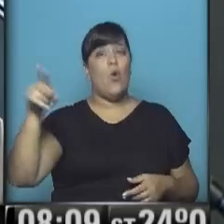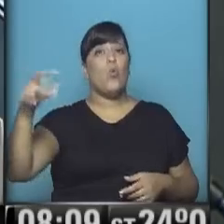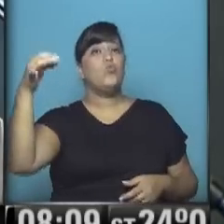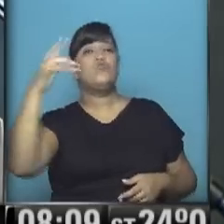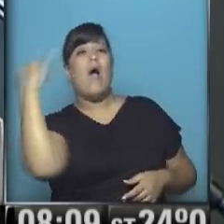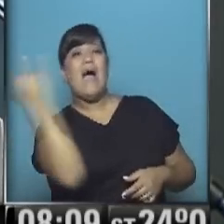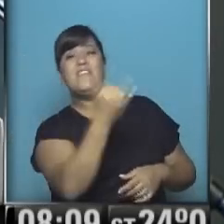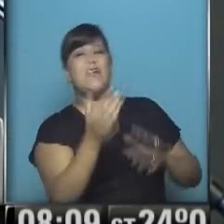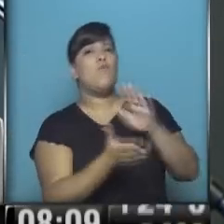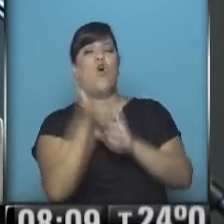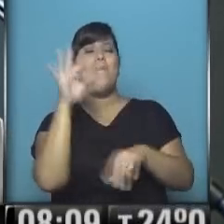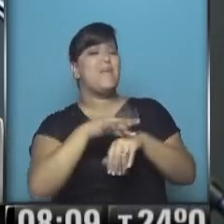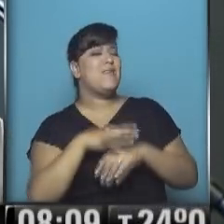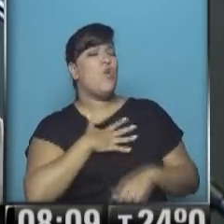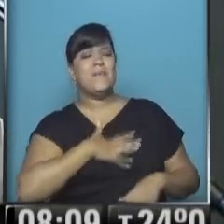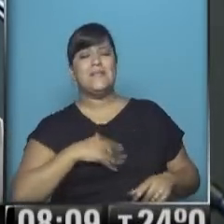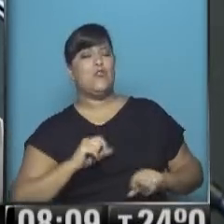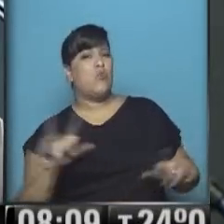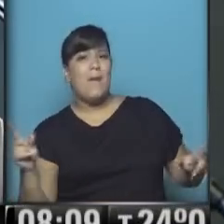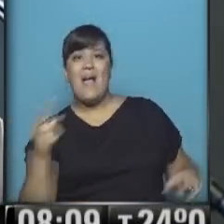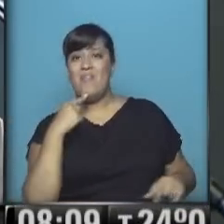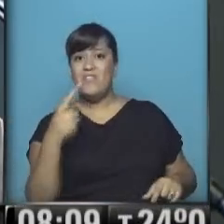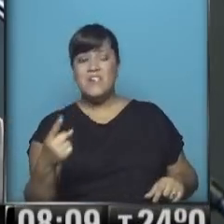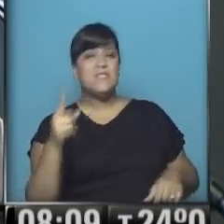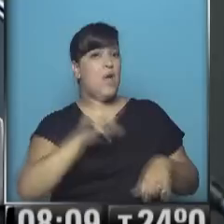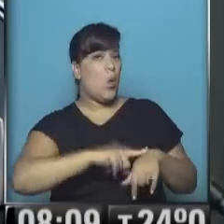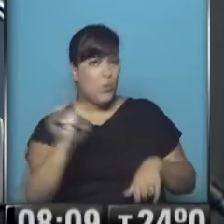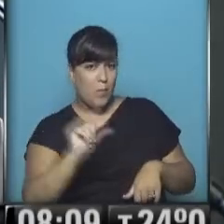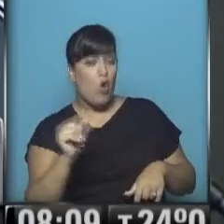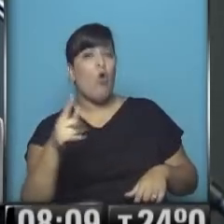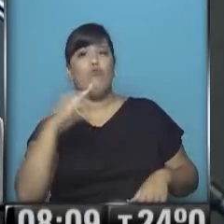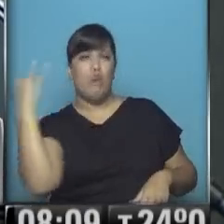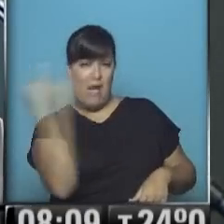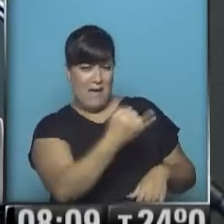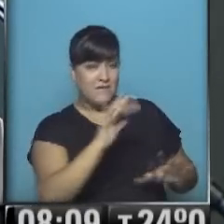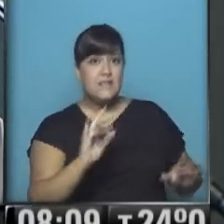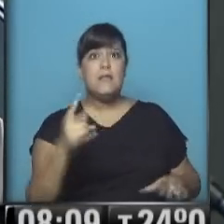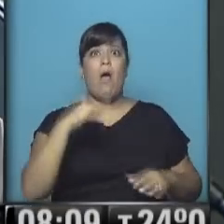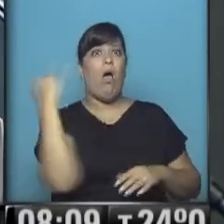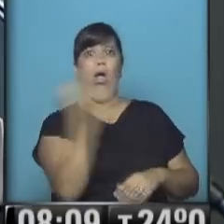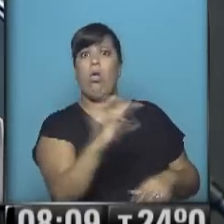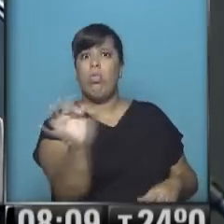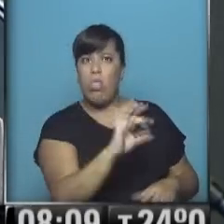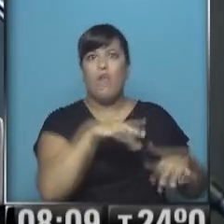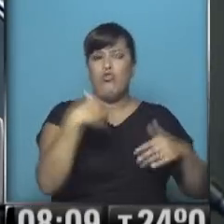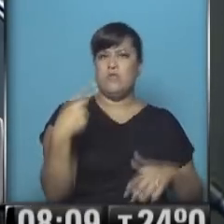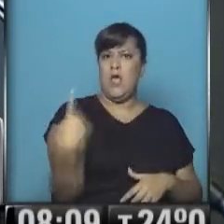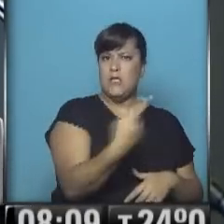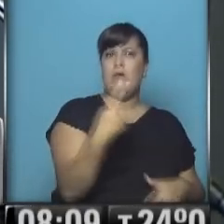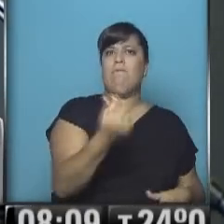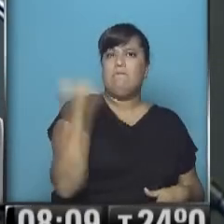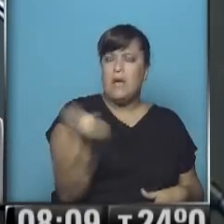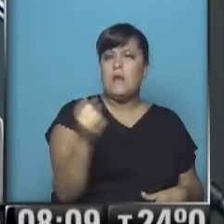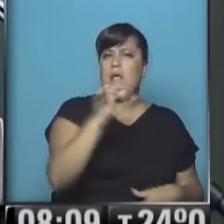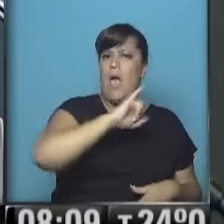porque no se sentía bien y quedó en ponerse en contacto en poco tiempo. Como no lo hizo, posteriormente este medio intentó comunicarse con él en